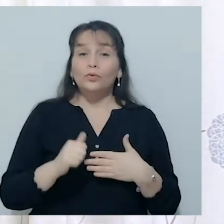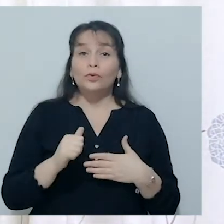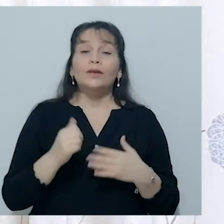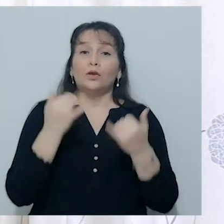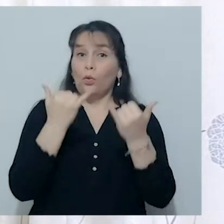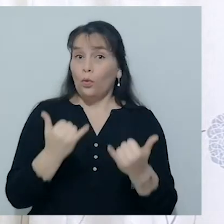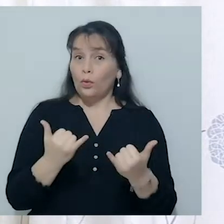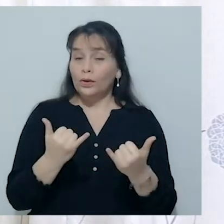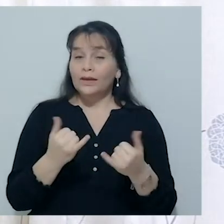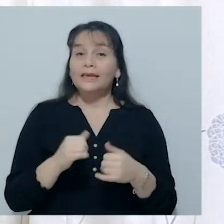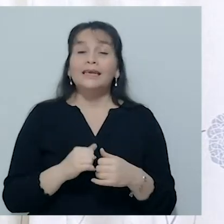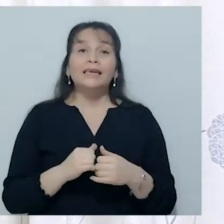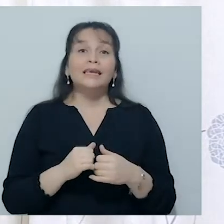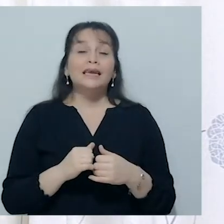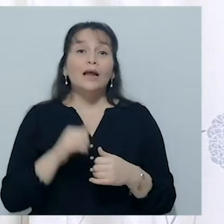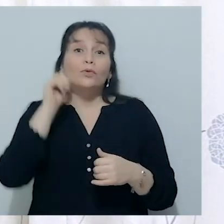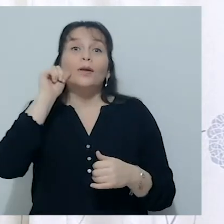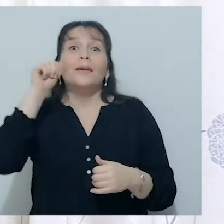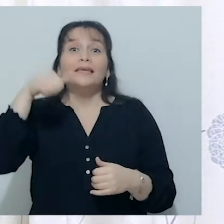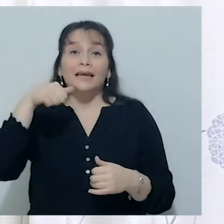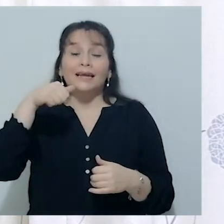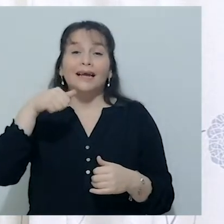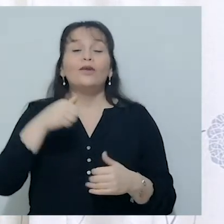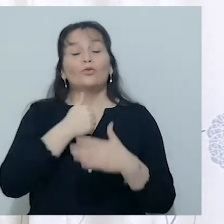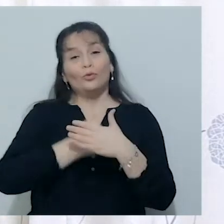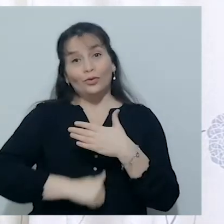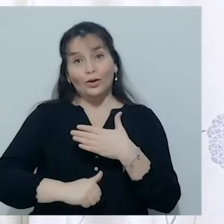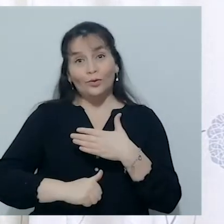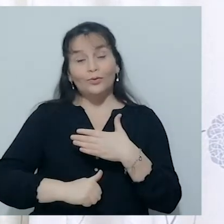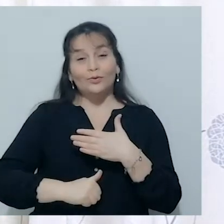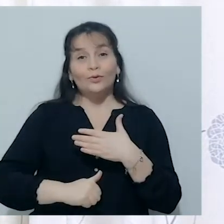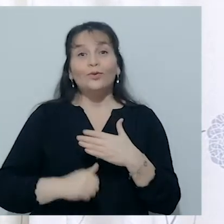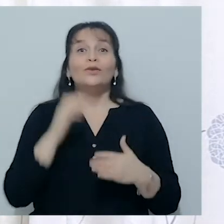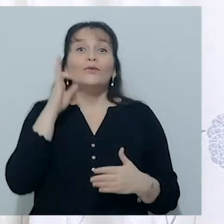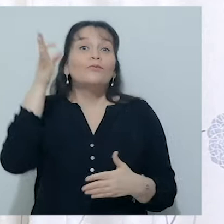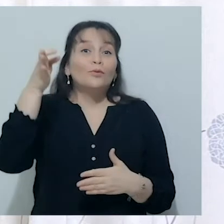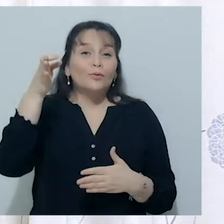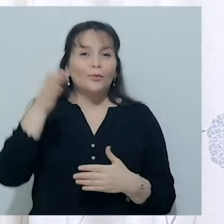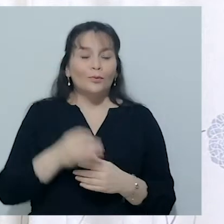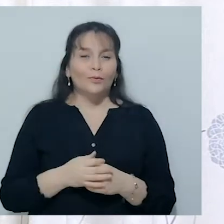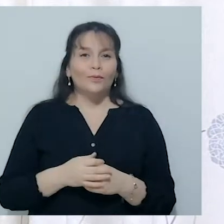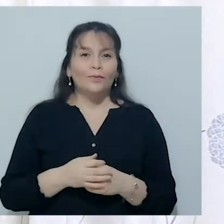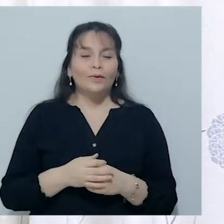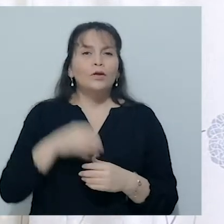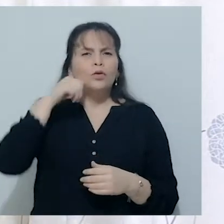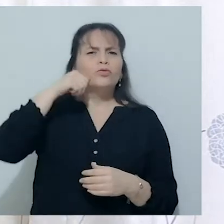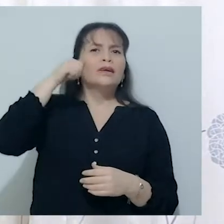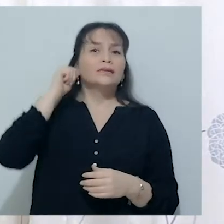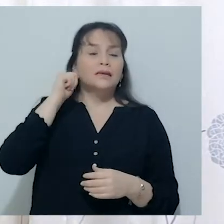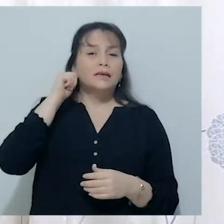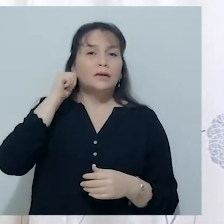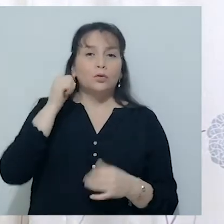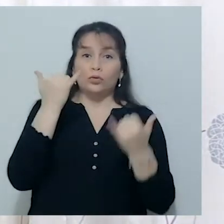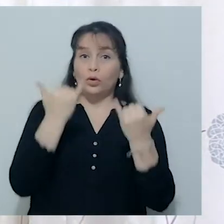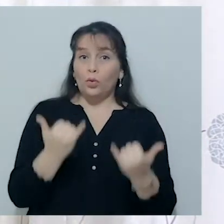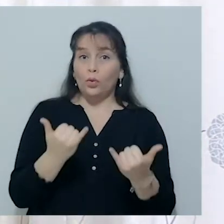es decir, a los que vivían en ese tiempo, y a los de mañana, es decir, a la generación futura. Están